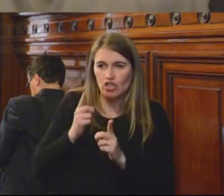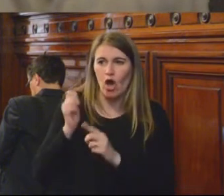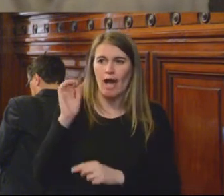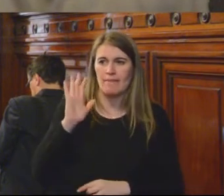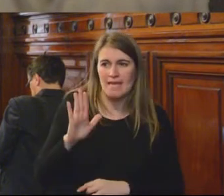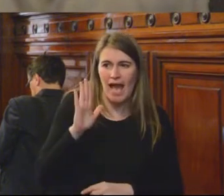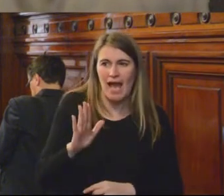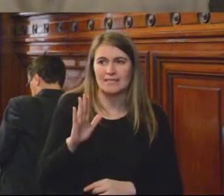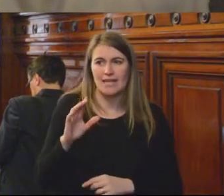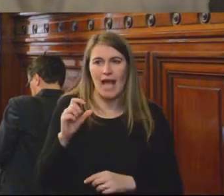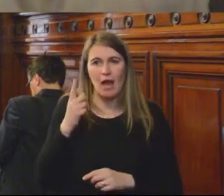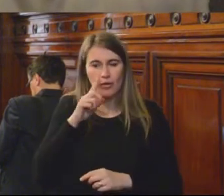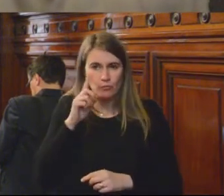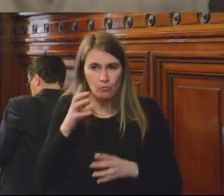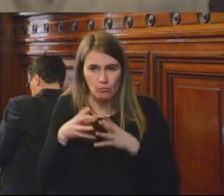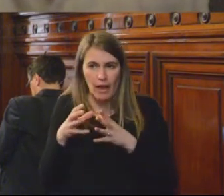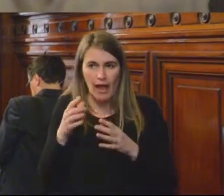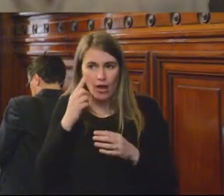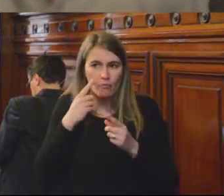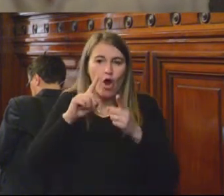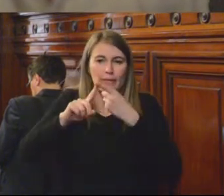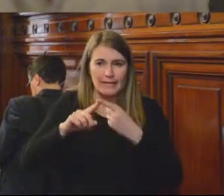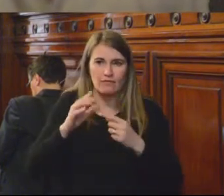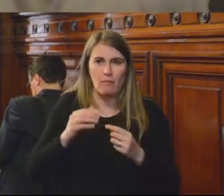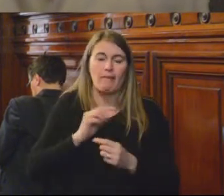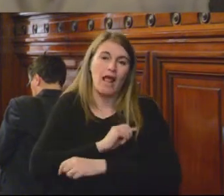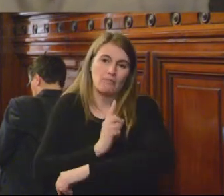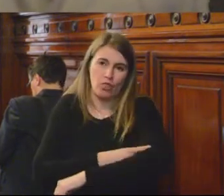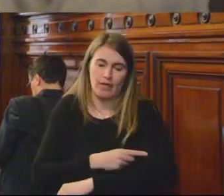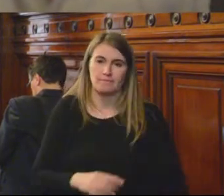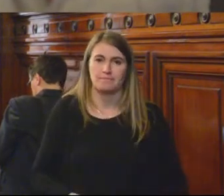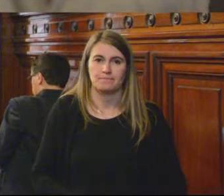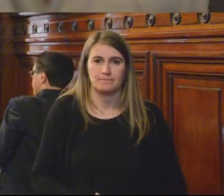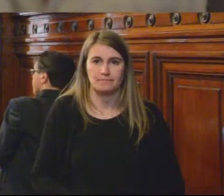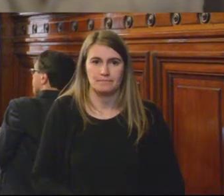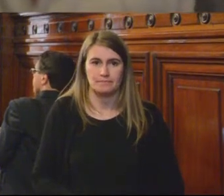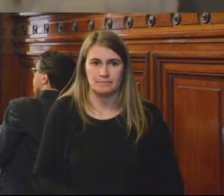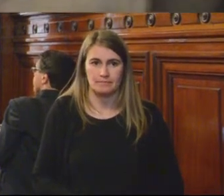su evidenciado propósito de perpetuarse en el poder. Gracias.